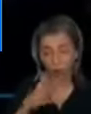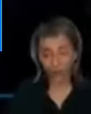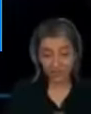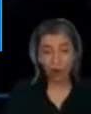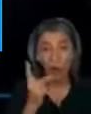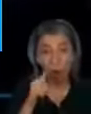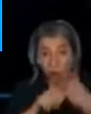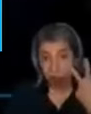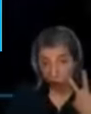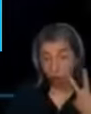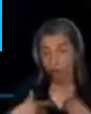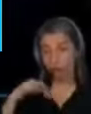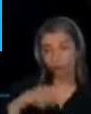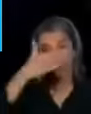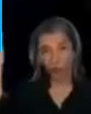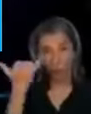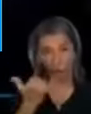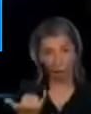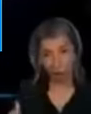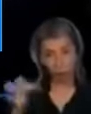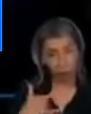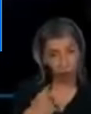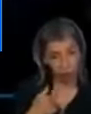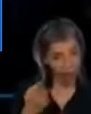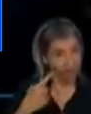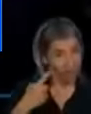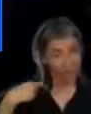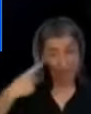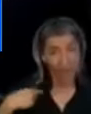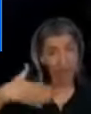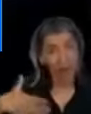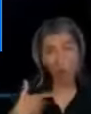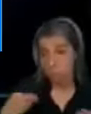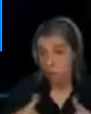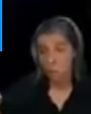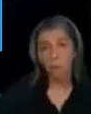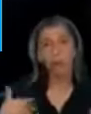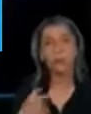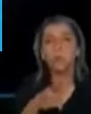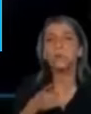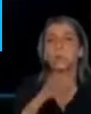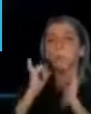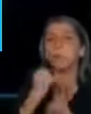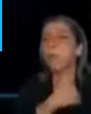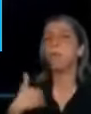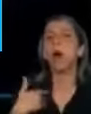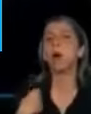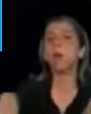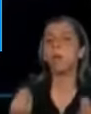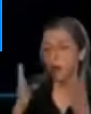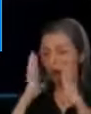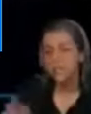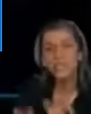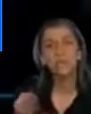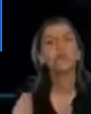bien desde hace un año venimos hablando de los tercios, que tenemos un tercio para los libertarios, un tercio para el frente,